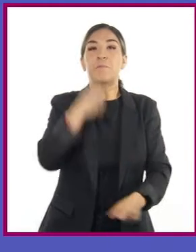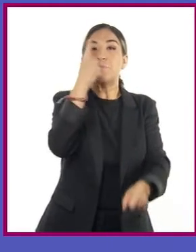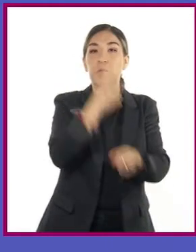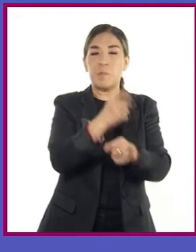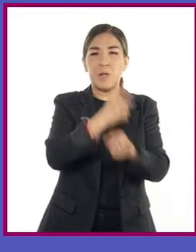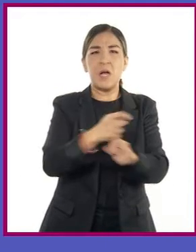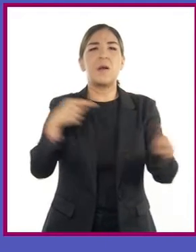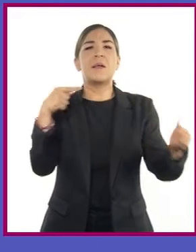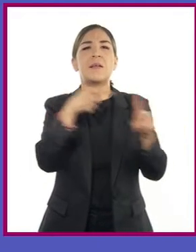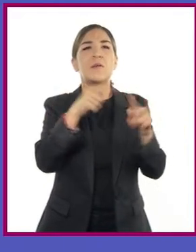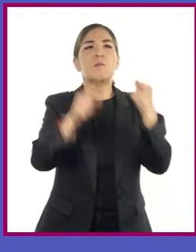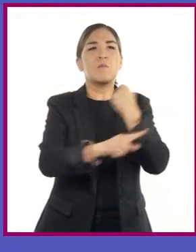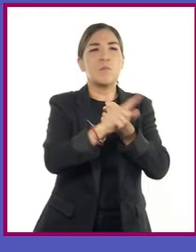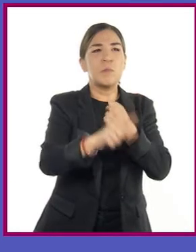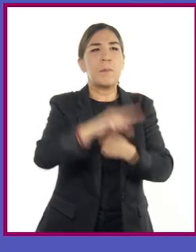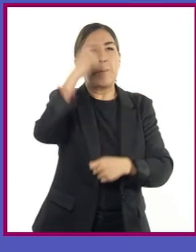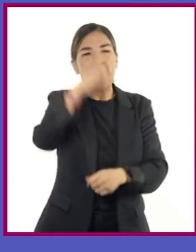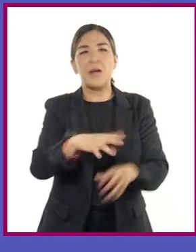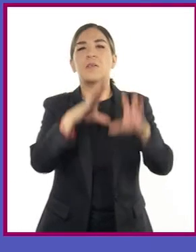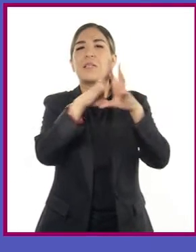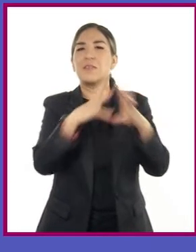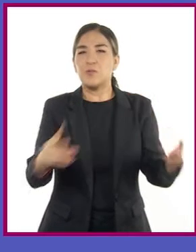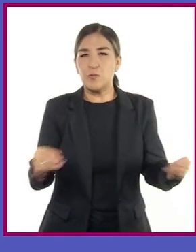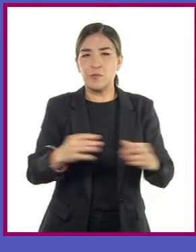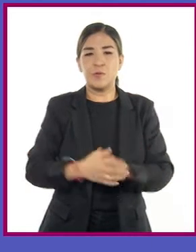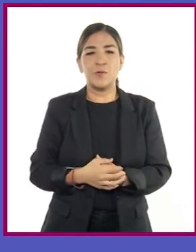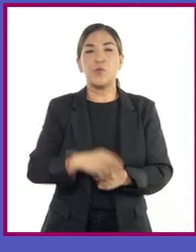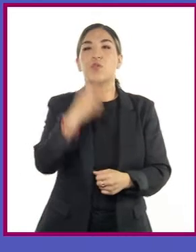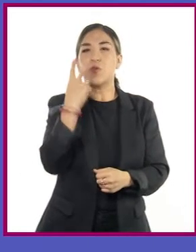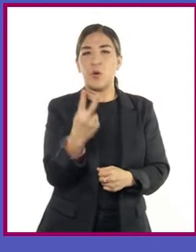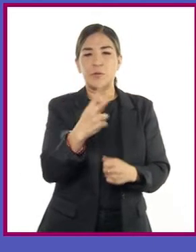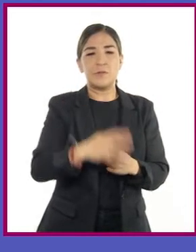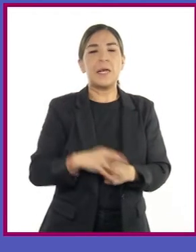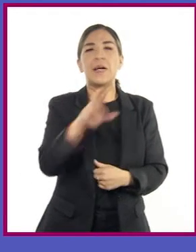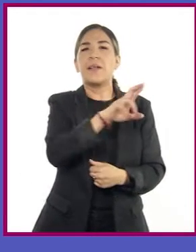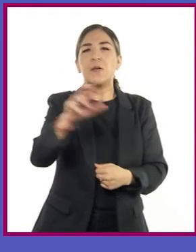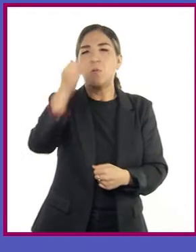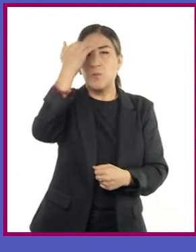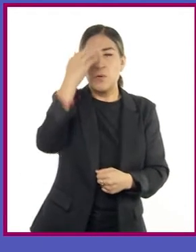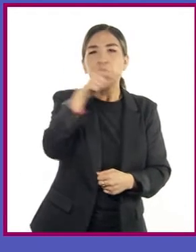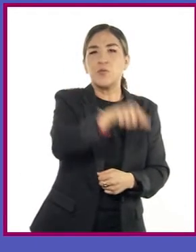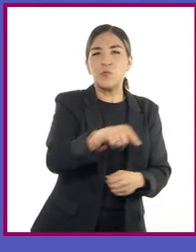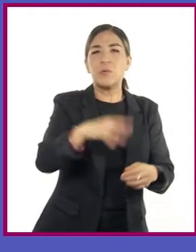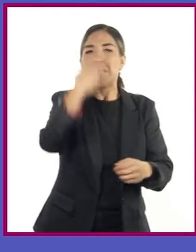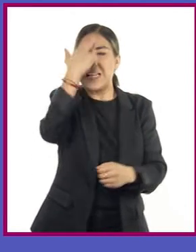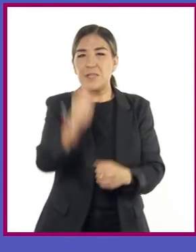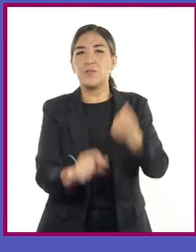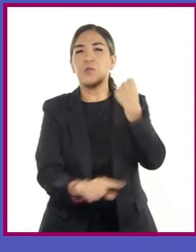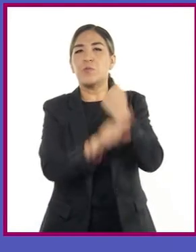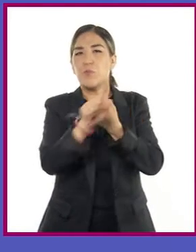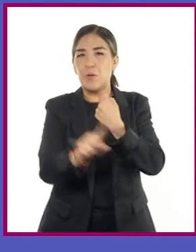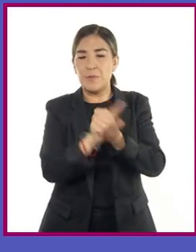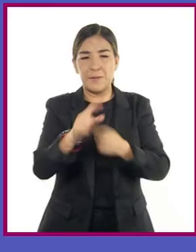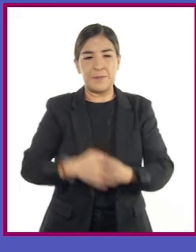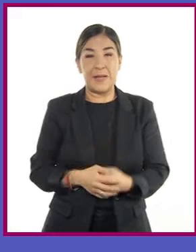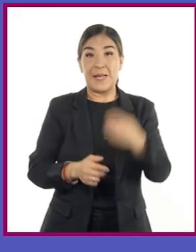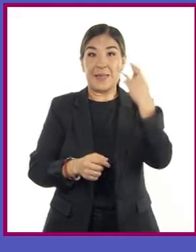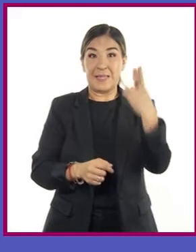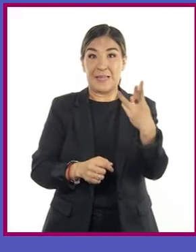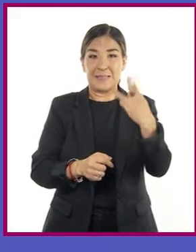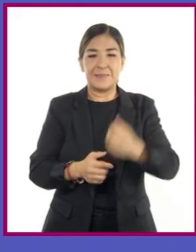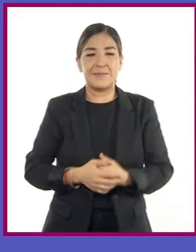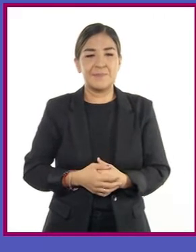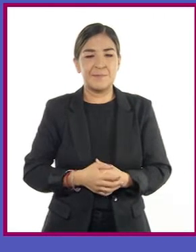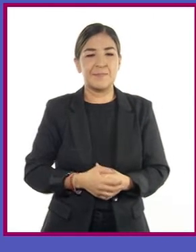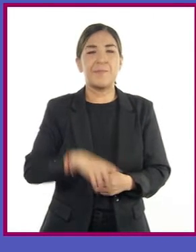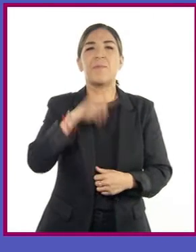la situación que se busca resolver. 2. Reconocer las causas del problema. 3.